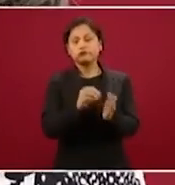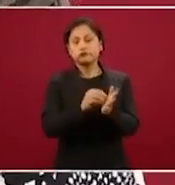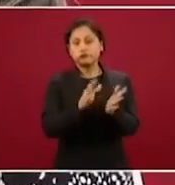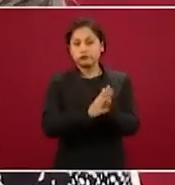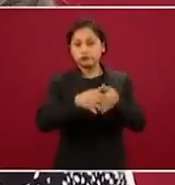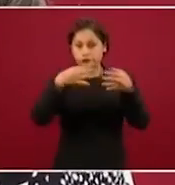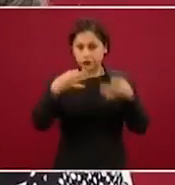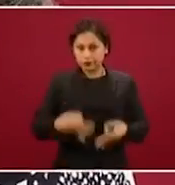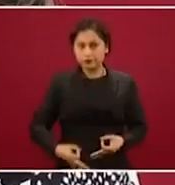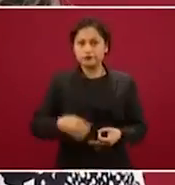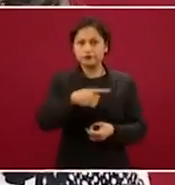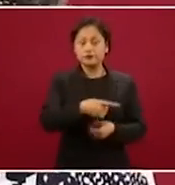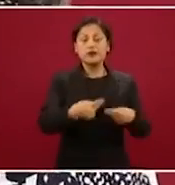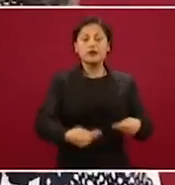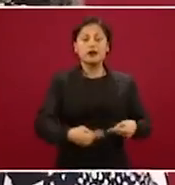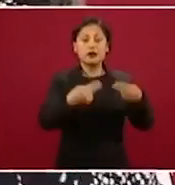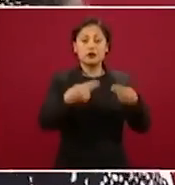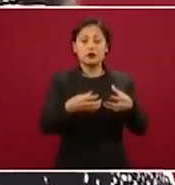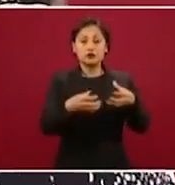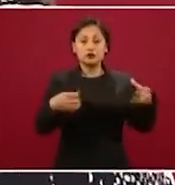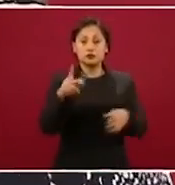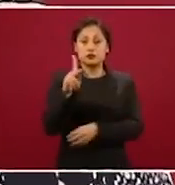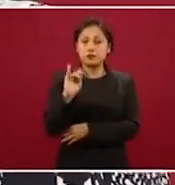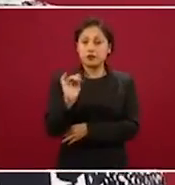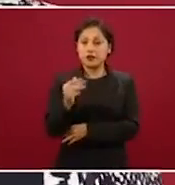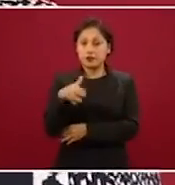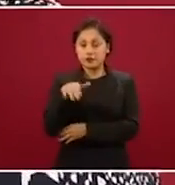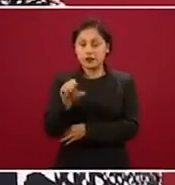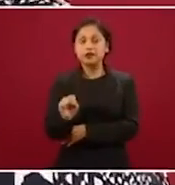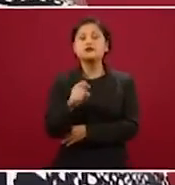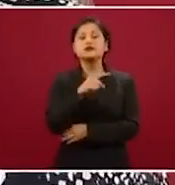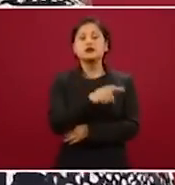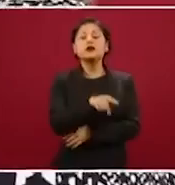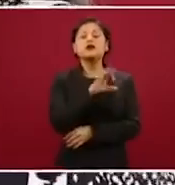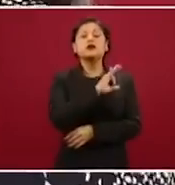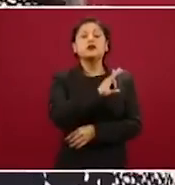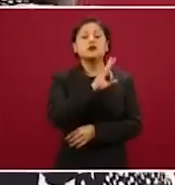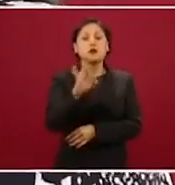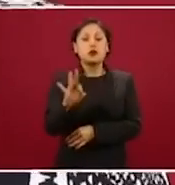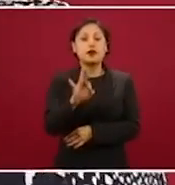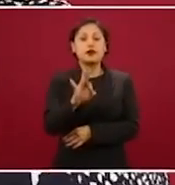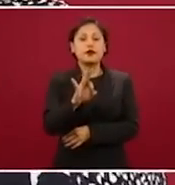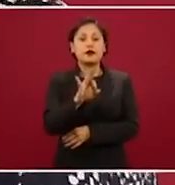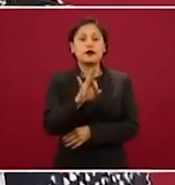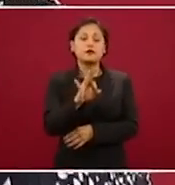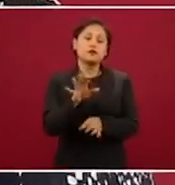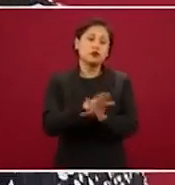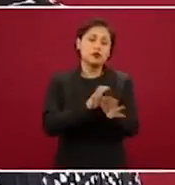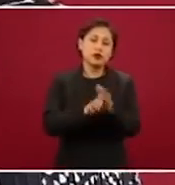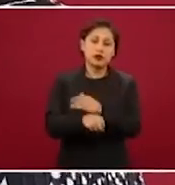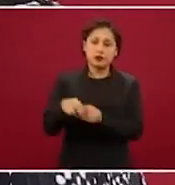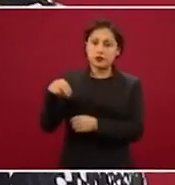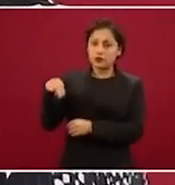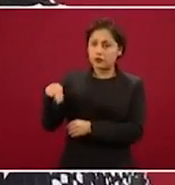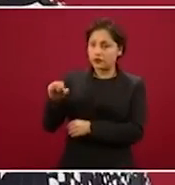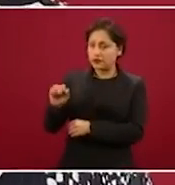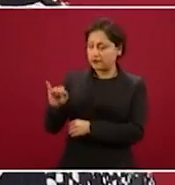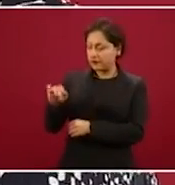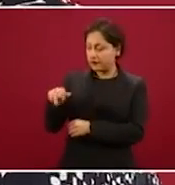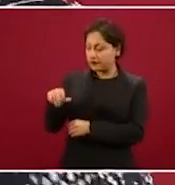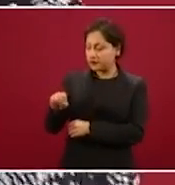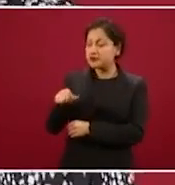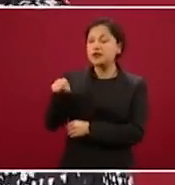pequeñas, y que pueda ser a través de garantías, que no es otra cosa sino decirle a NAFINSA o a otro